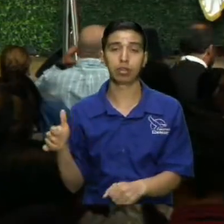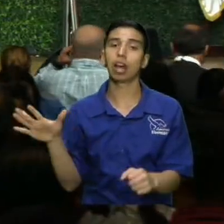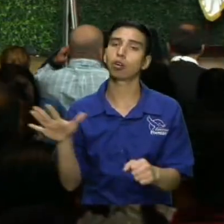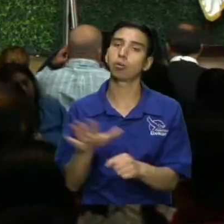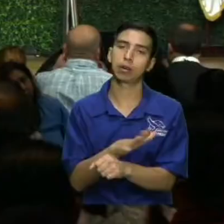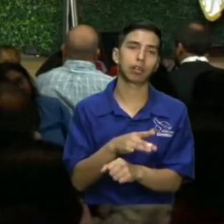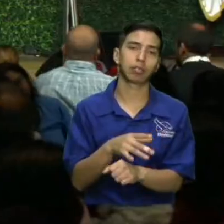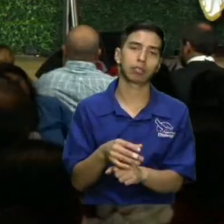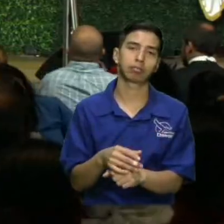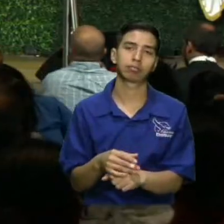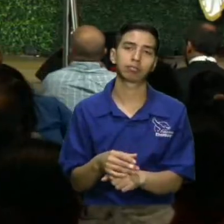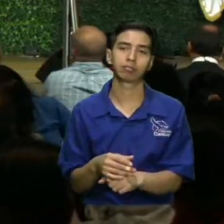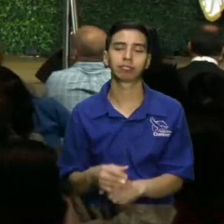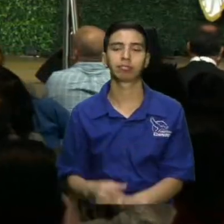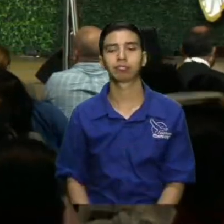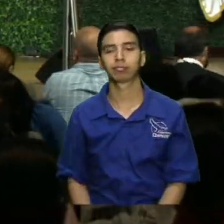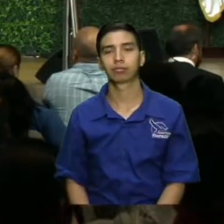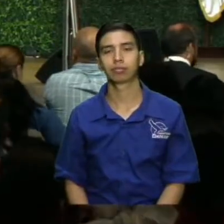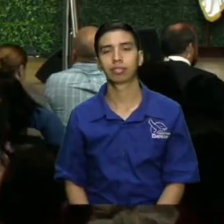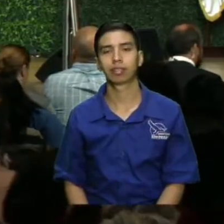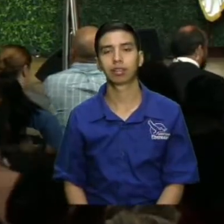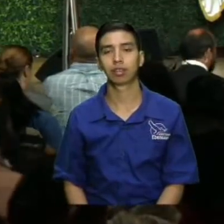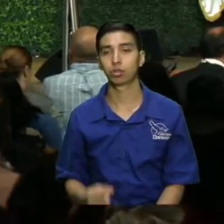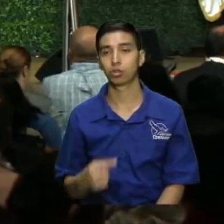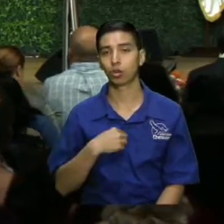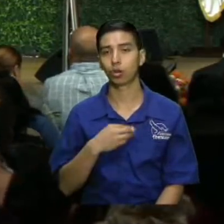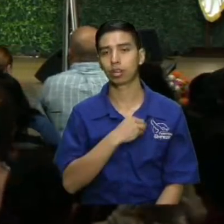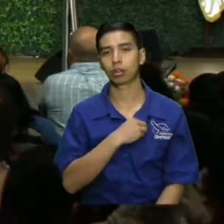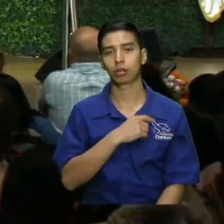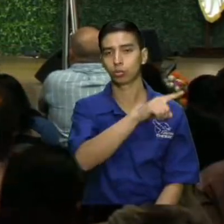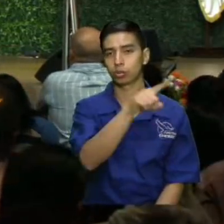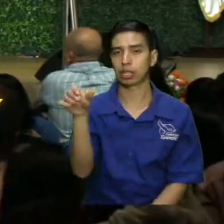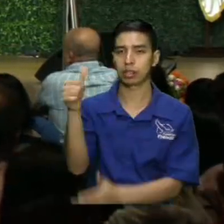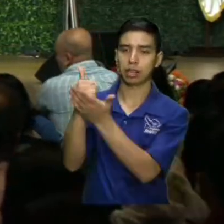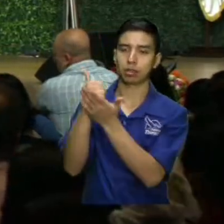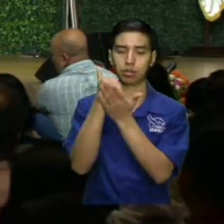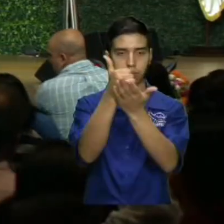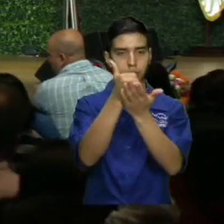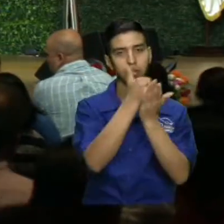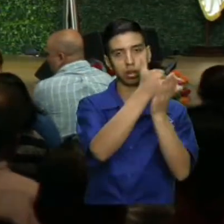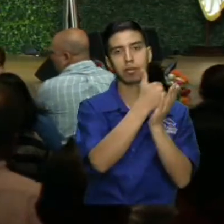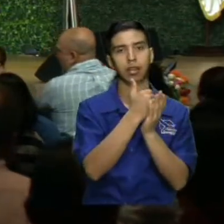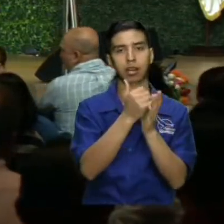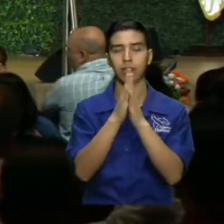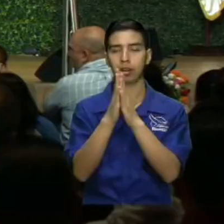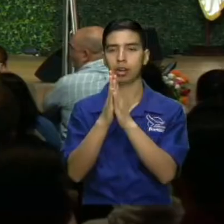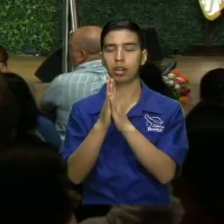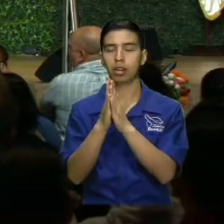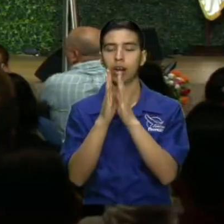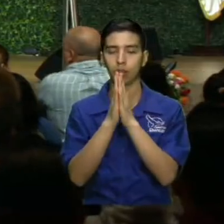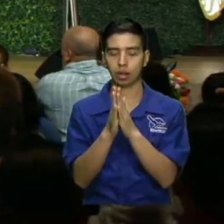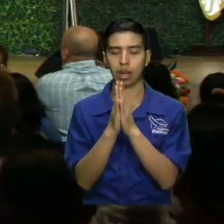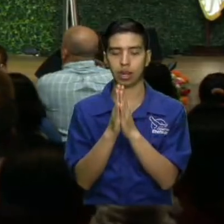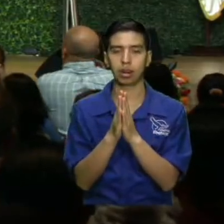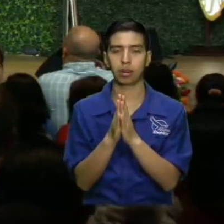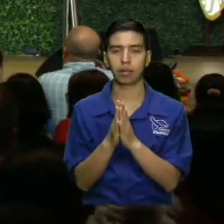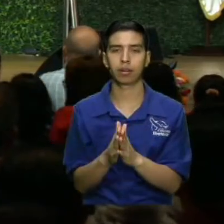Yo quisiera que usted me ayudara a orar, a interceder en este momentito.